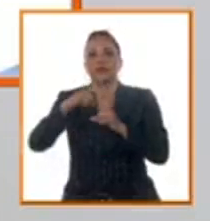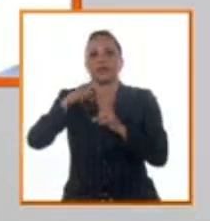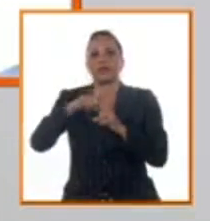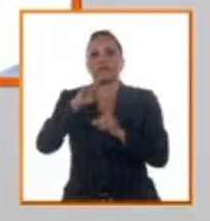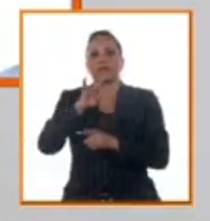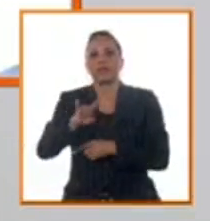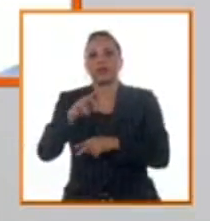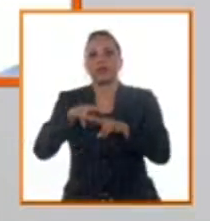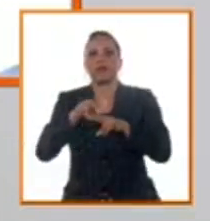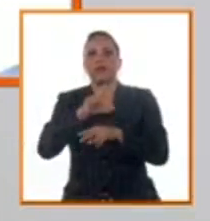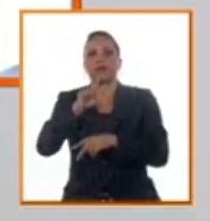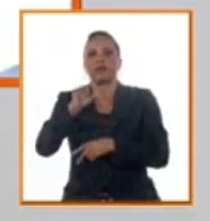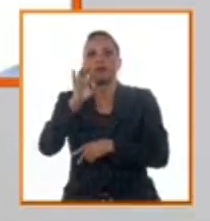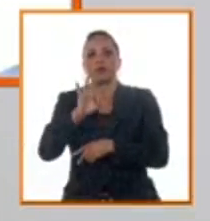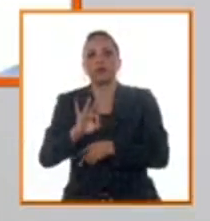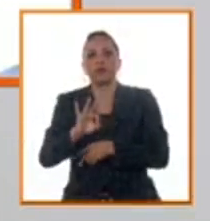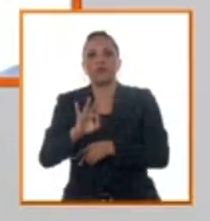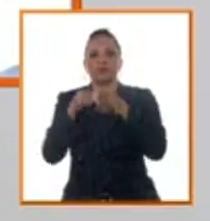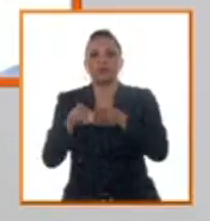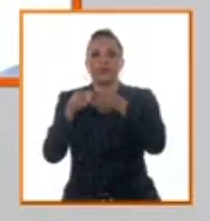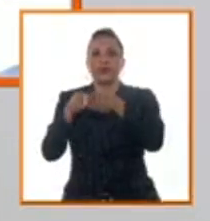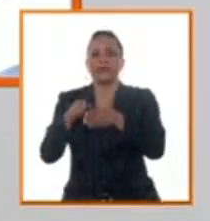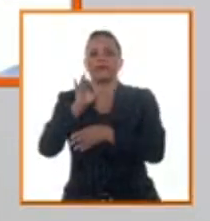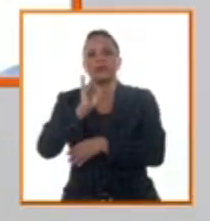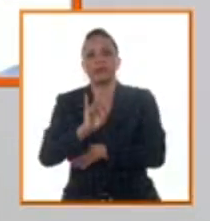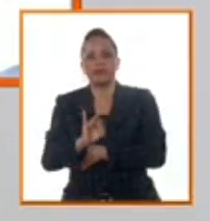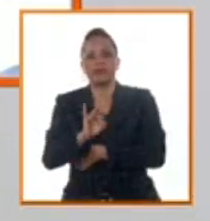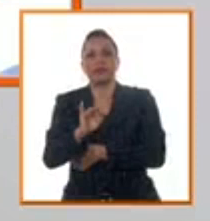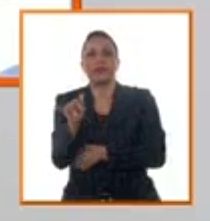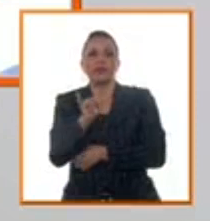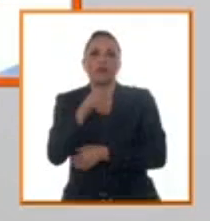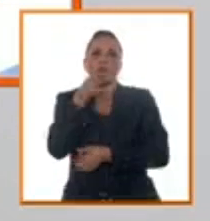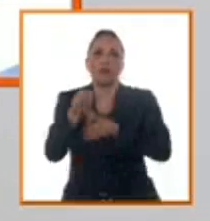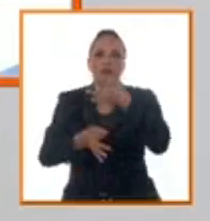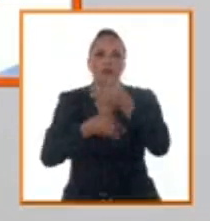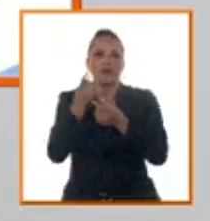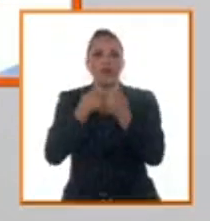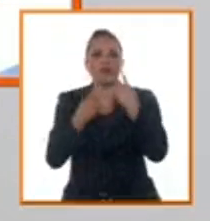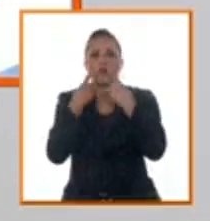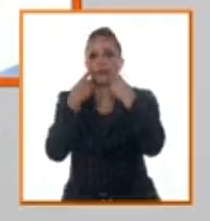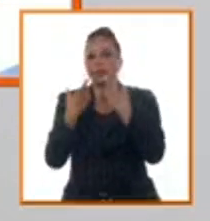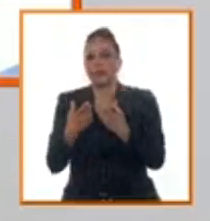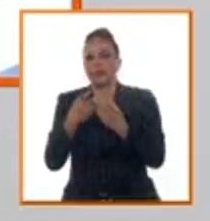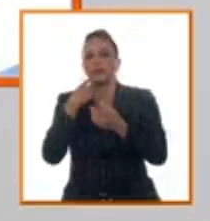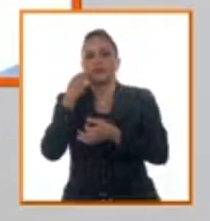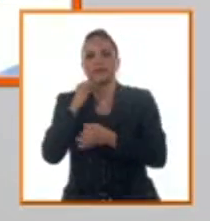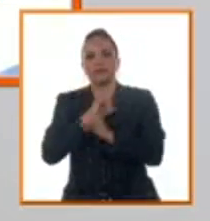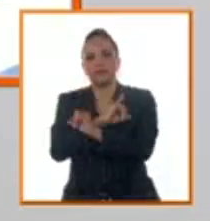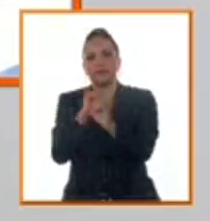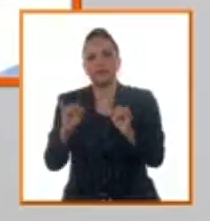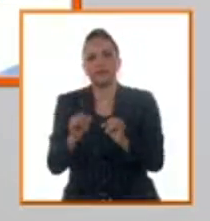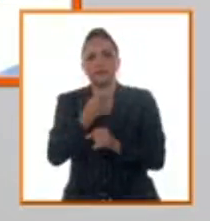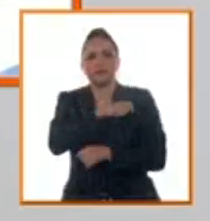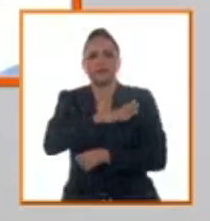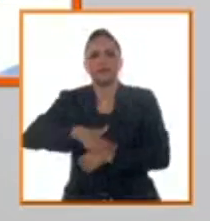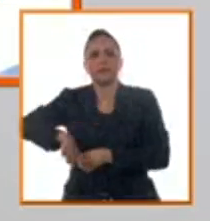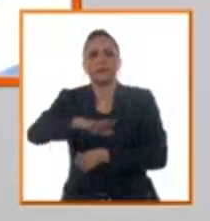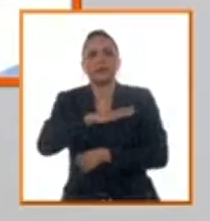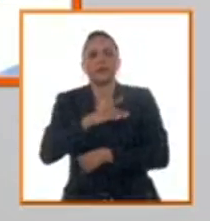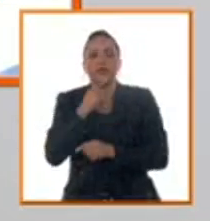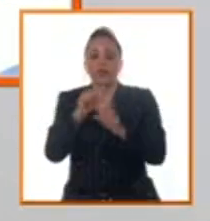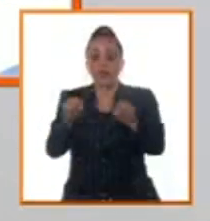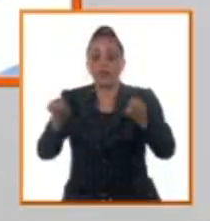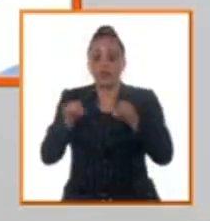y Granma. No obstante, también hemos traído acá este dato que es importante que se conozca por nuestra población. Los